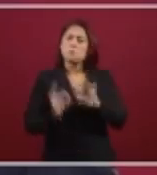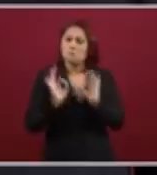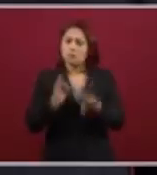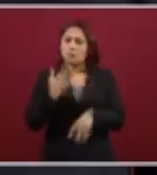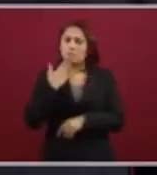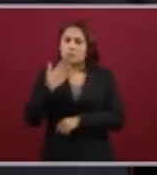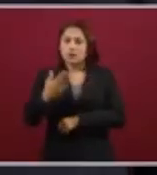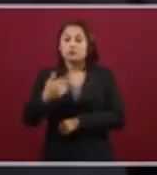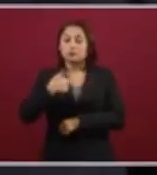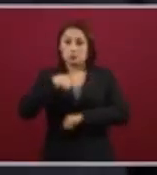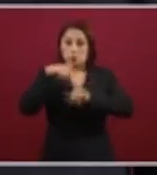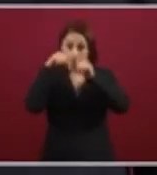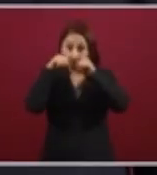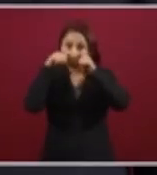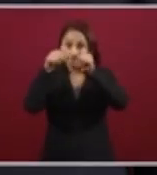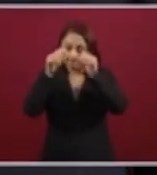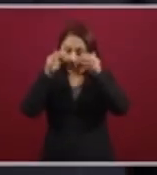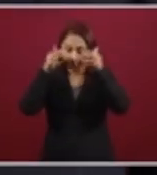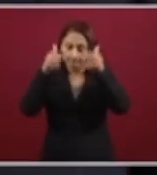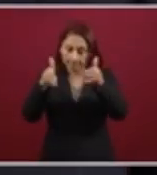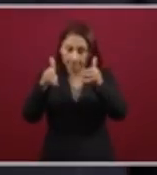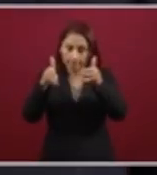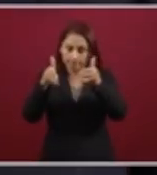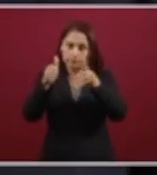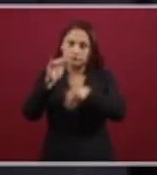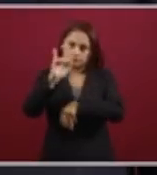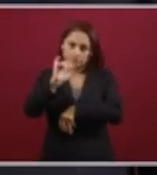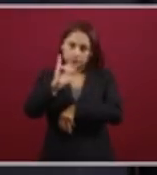ocupación en el tema de seguridad.